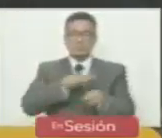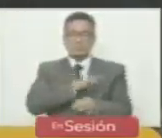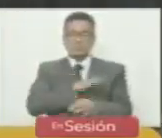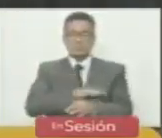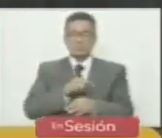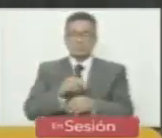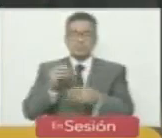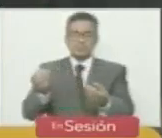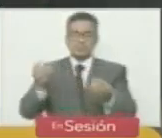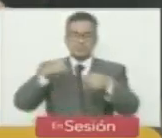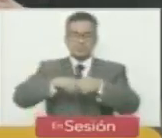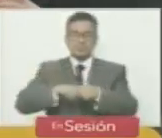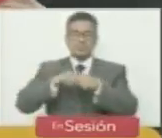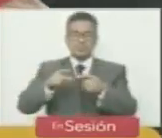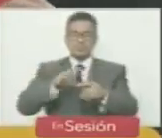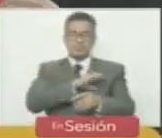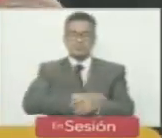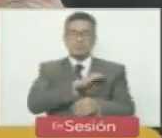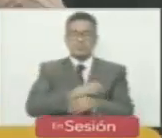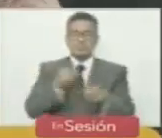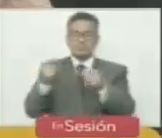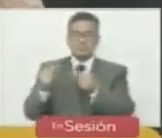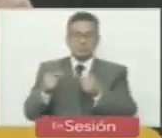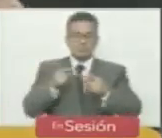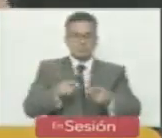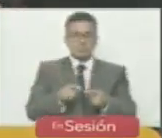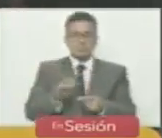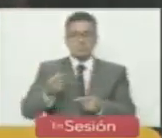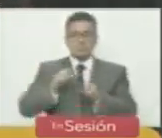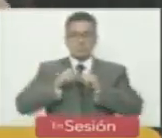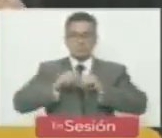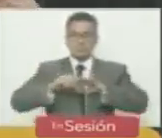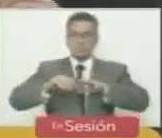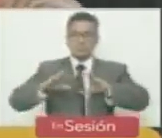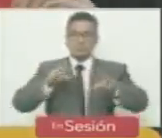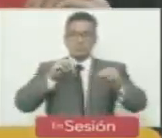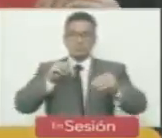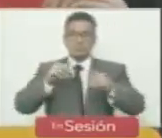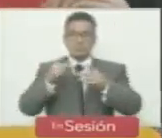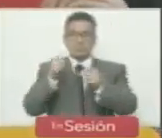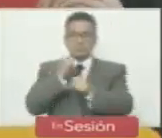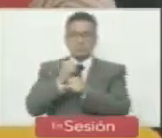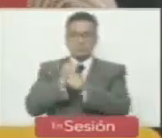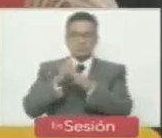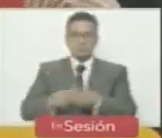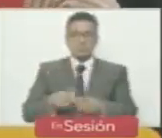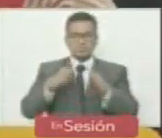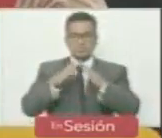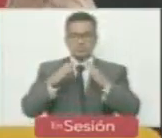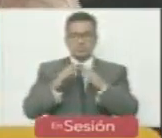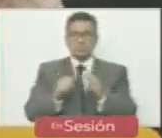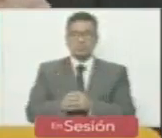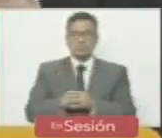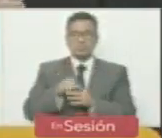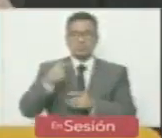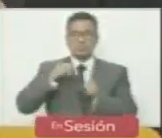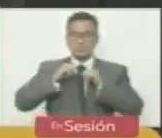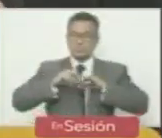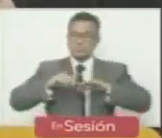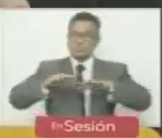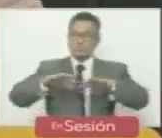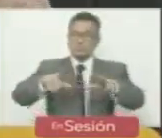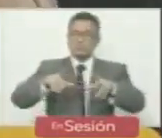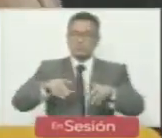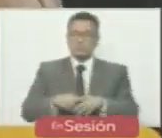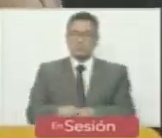nos involucró desde la Comisión de Economía, a que nos despleguemos a hablar con el trabajador y trabajadora a domicilio, que nos despleguemos